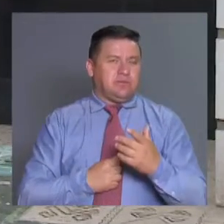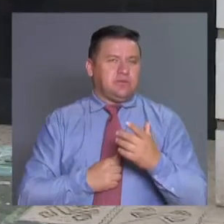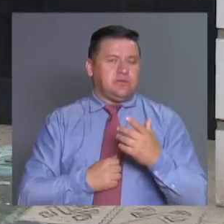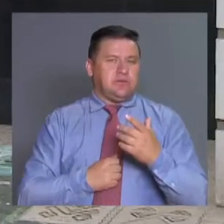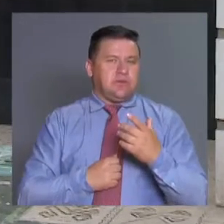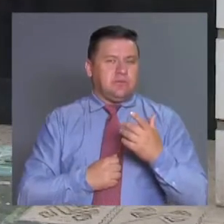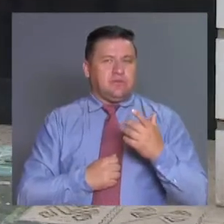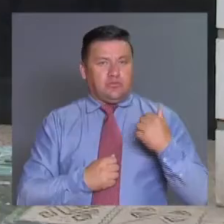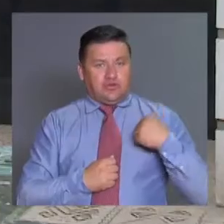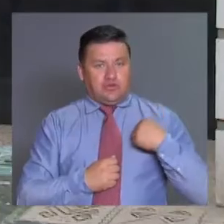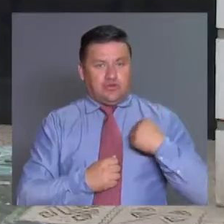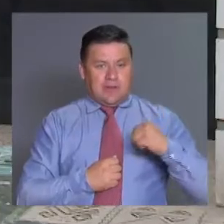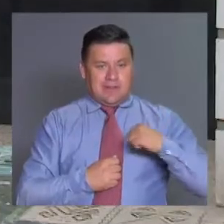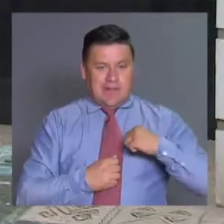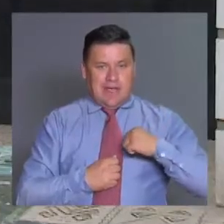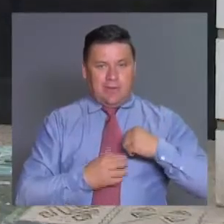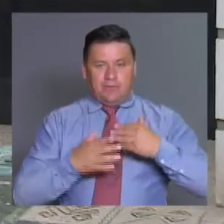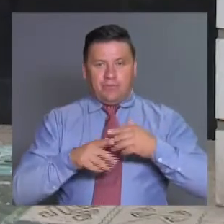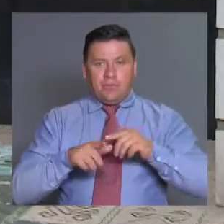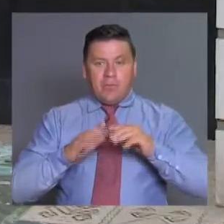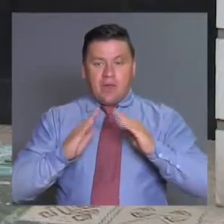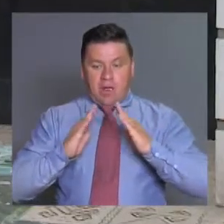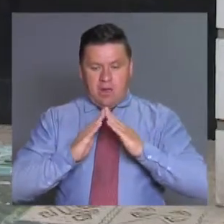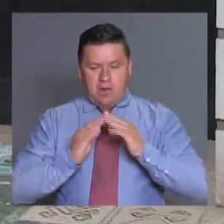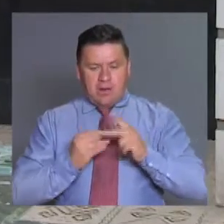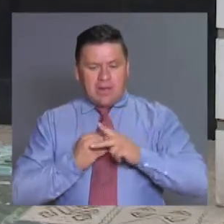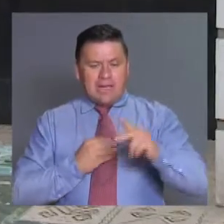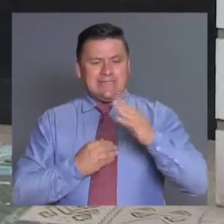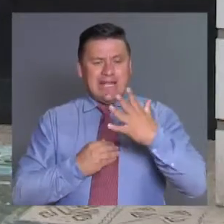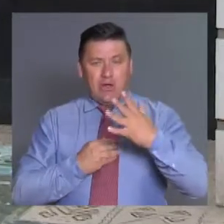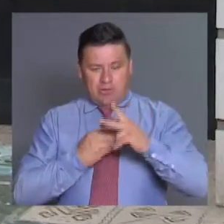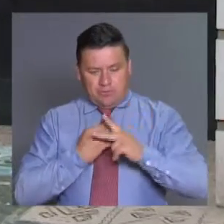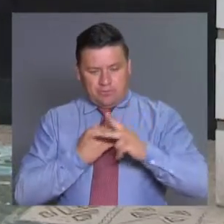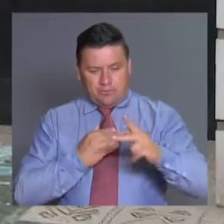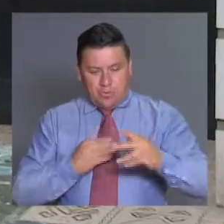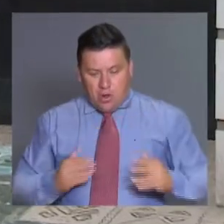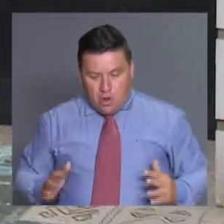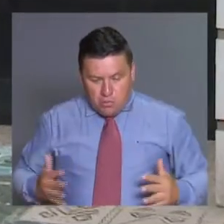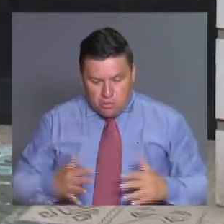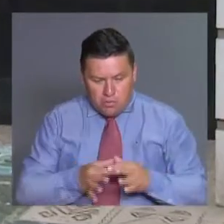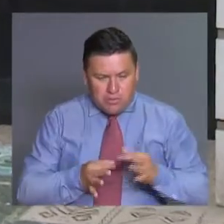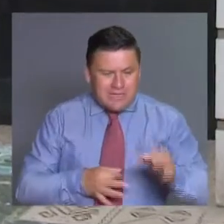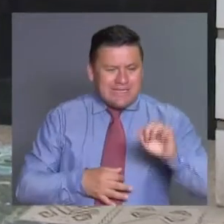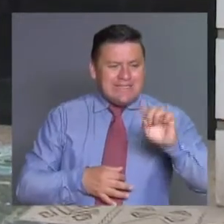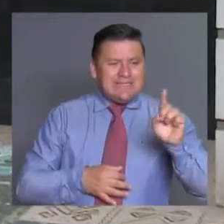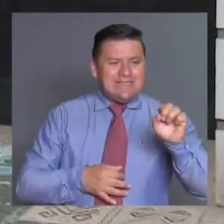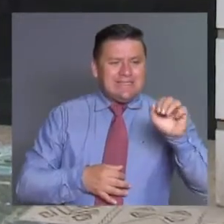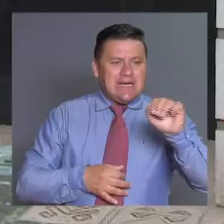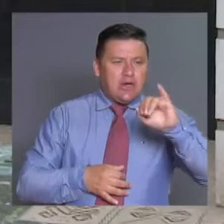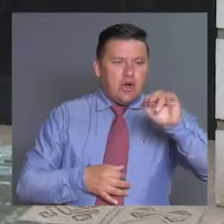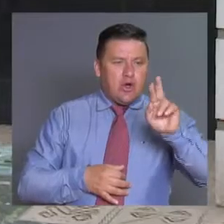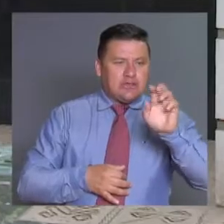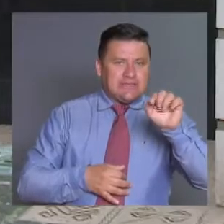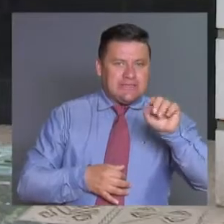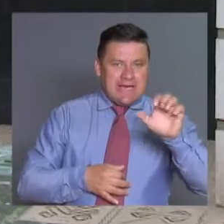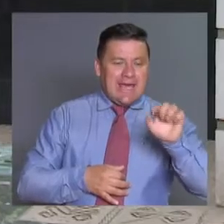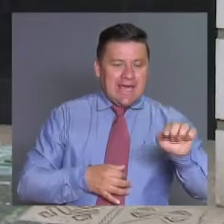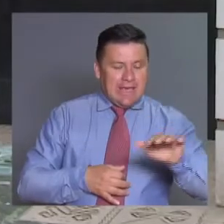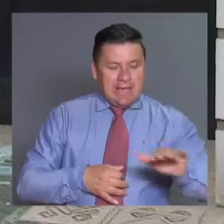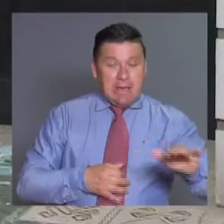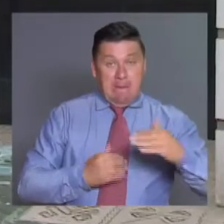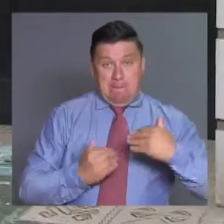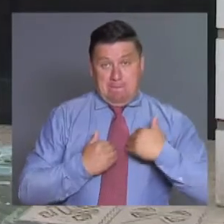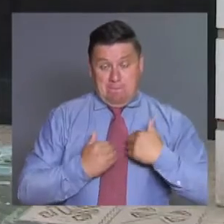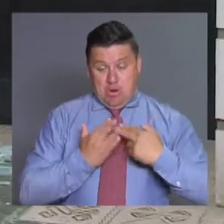hostal turístico que yo tengo en el kilómetro 5 del municipio de mocoa en la vereda de san jose del pepino ahí en